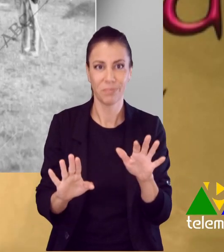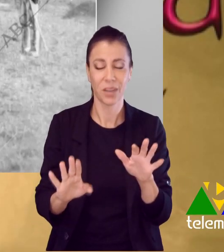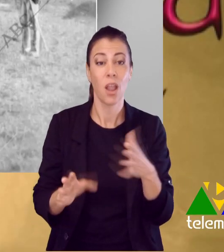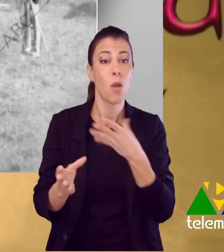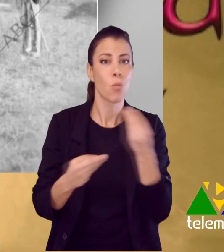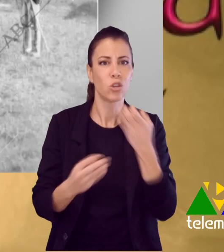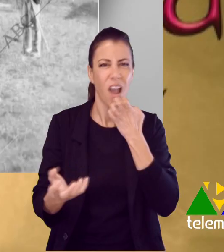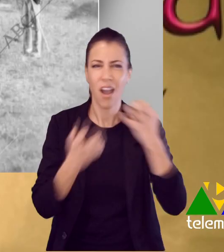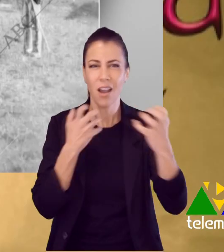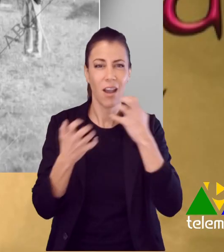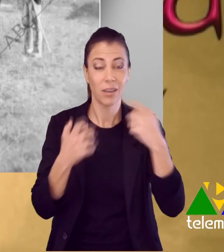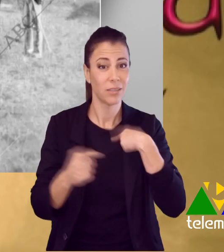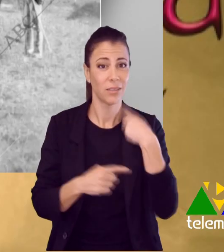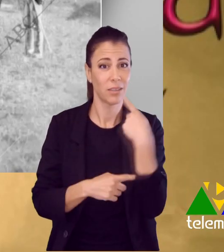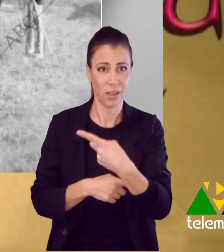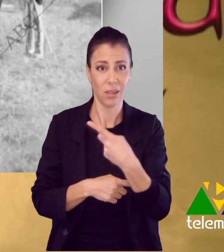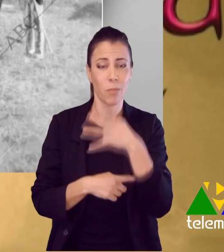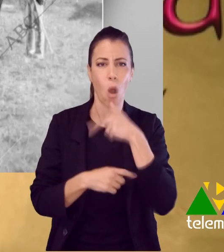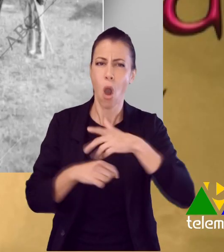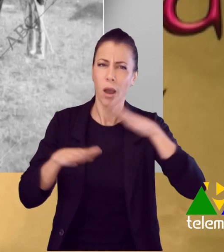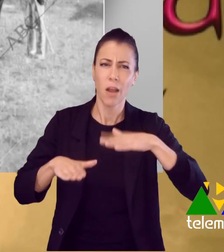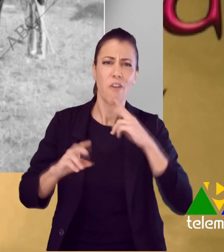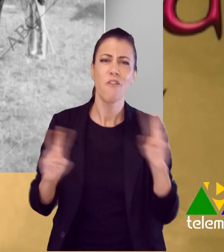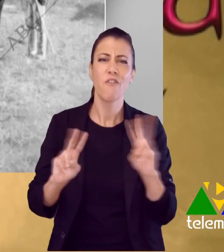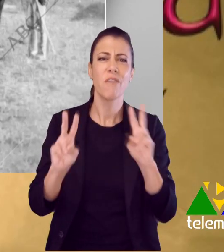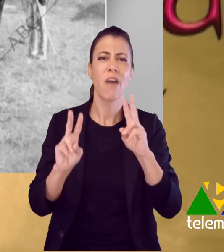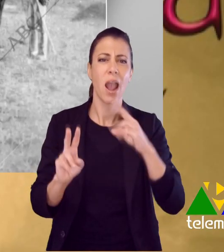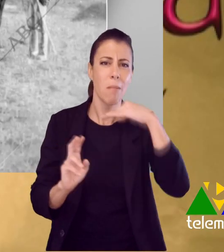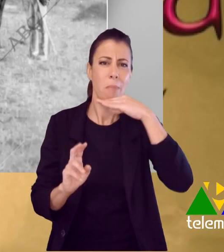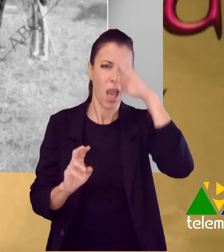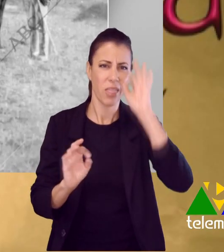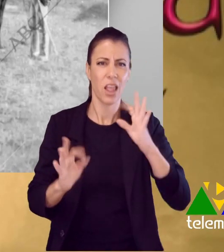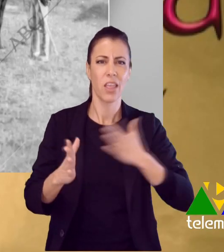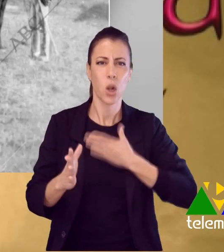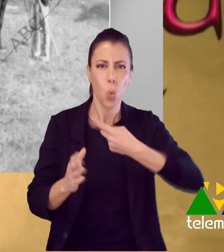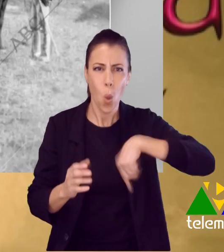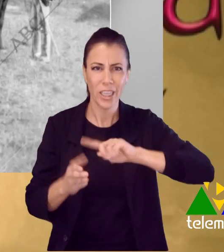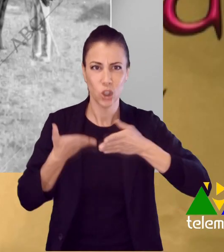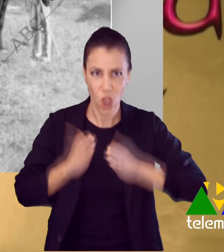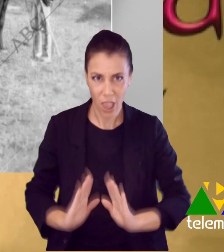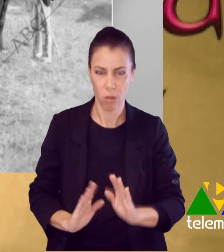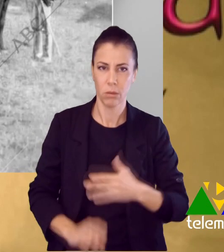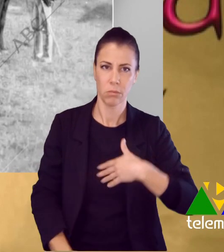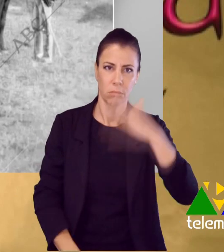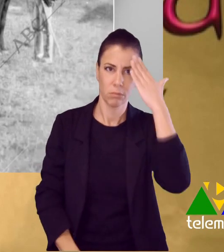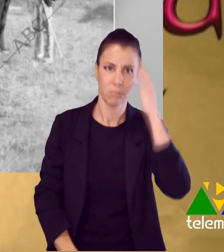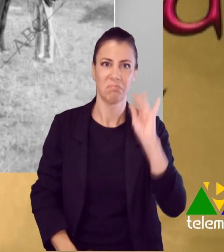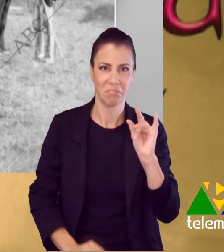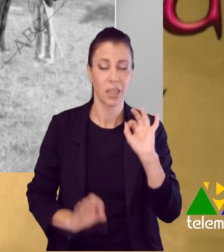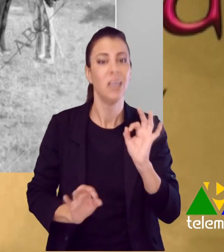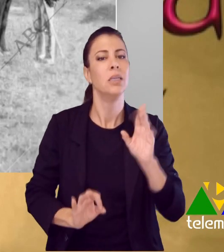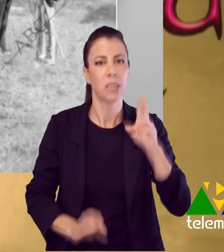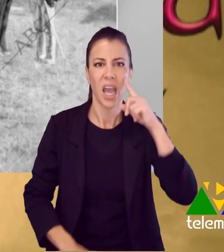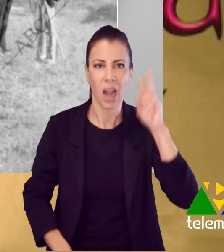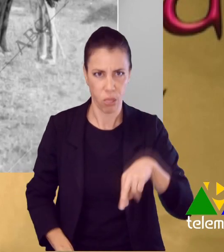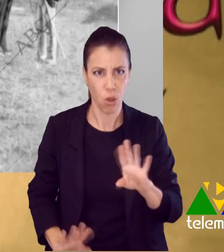Muchos de los gritos que le decían en plan de alabanza, viva el padre de nuestro hijo, a Martínez Campos, pero tenían razón,